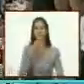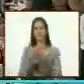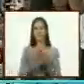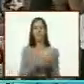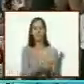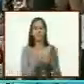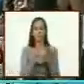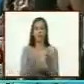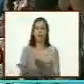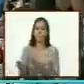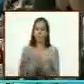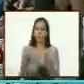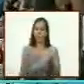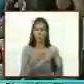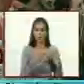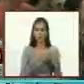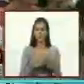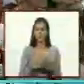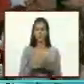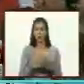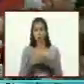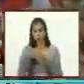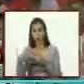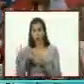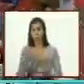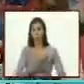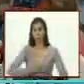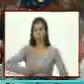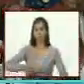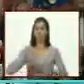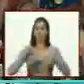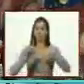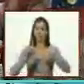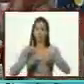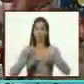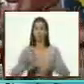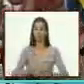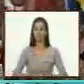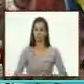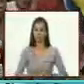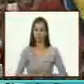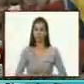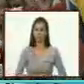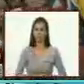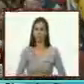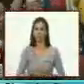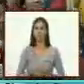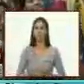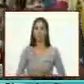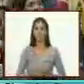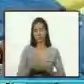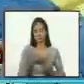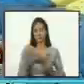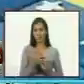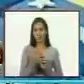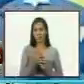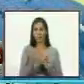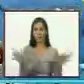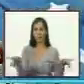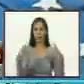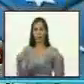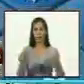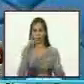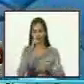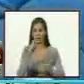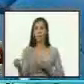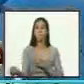muestras de apoyo y la solidaridad de varios mandatarios latinoamericanos que lo llamaron con motivo de su cumpleaños. Les acaba de